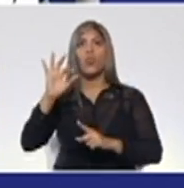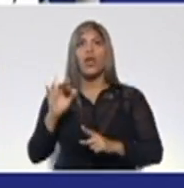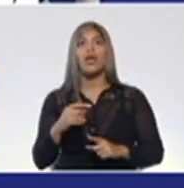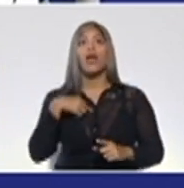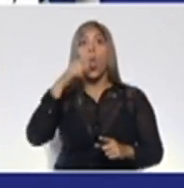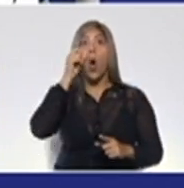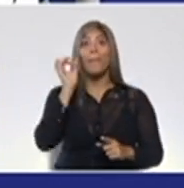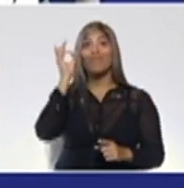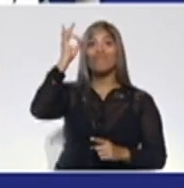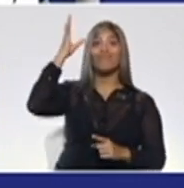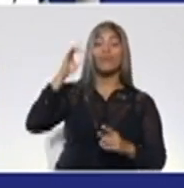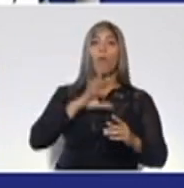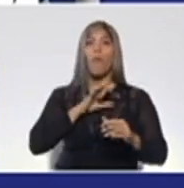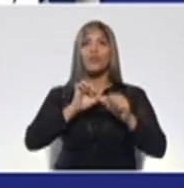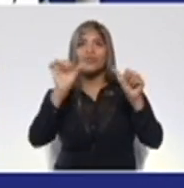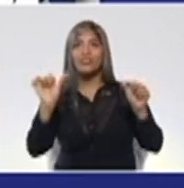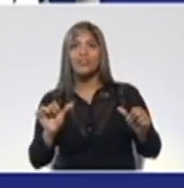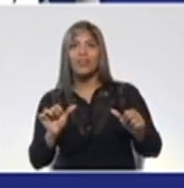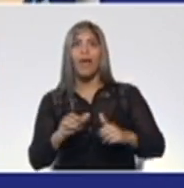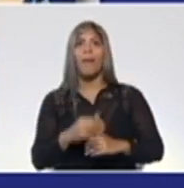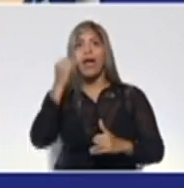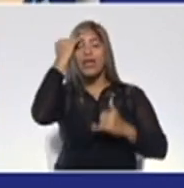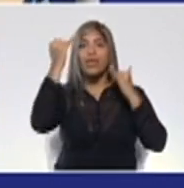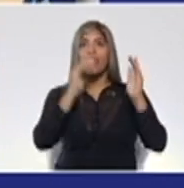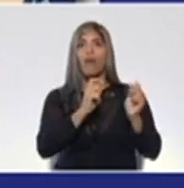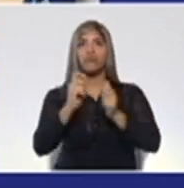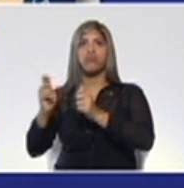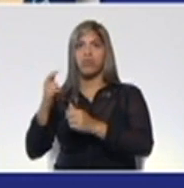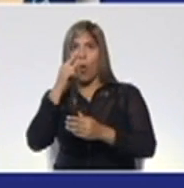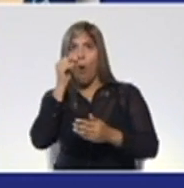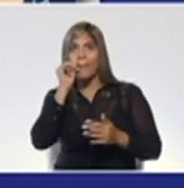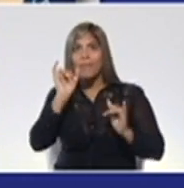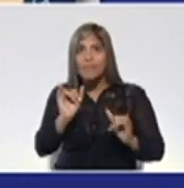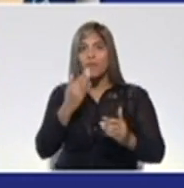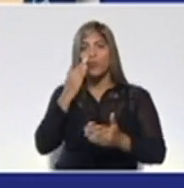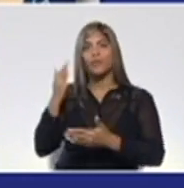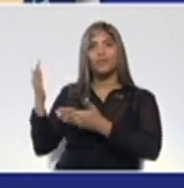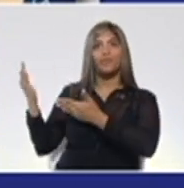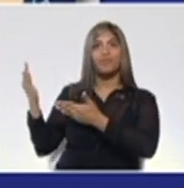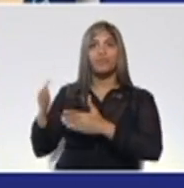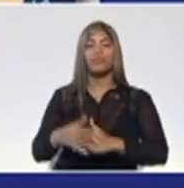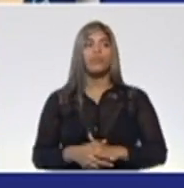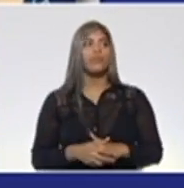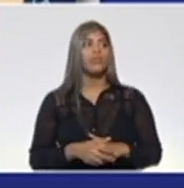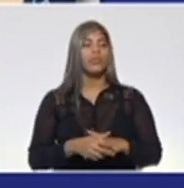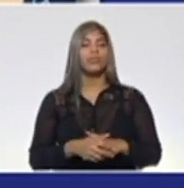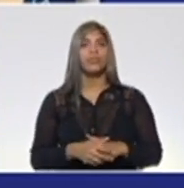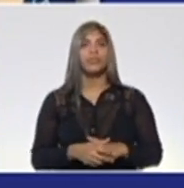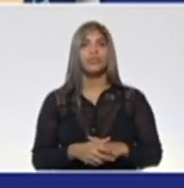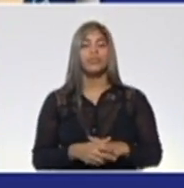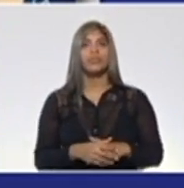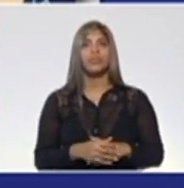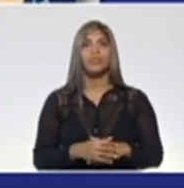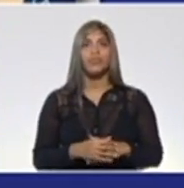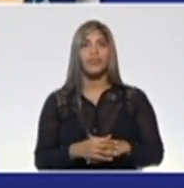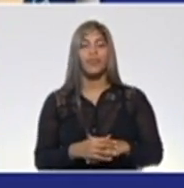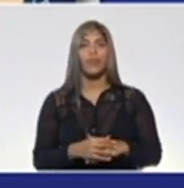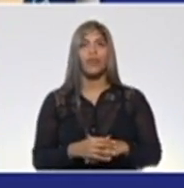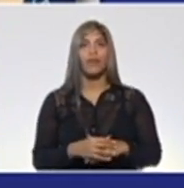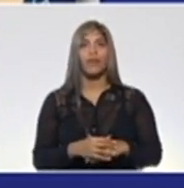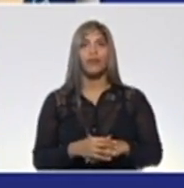par ordenado de números y viceversa. Y presentamos una imagen